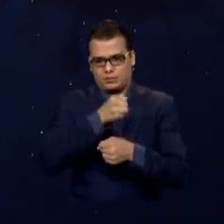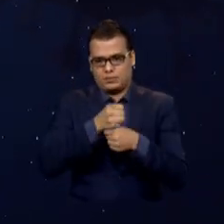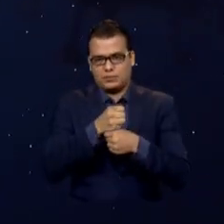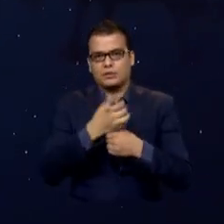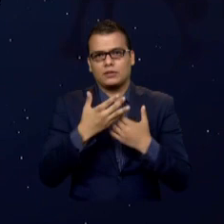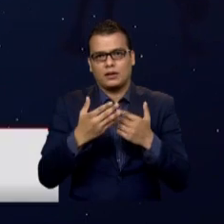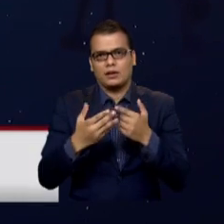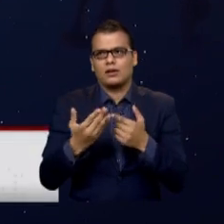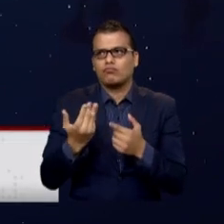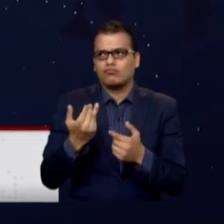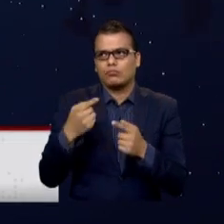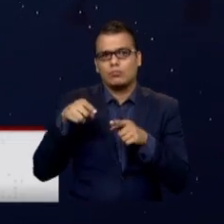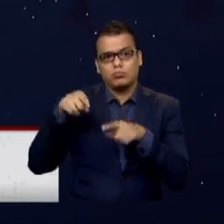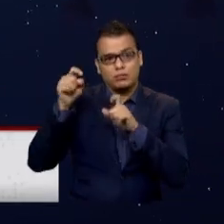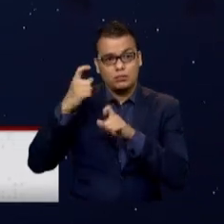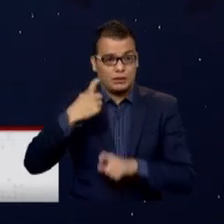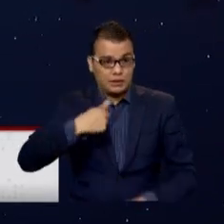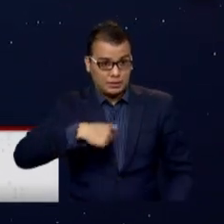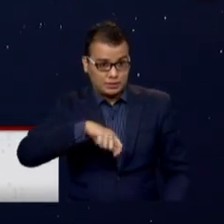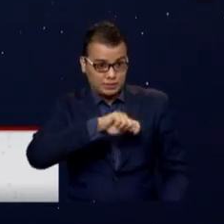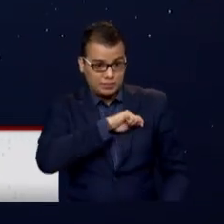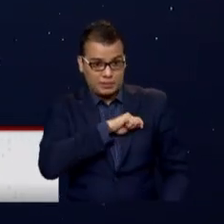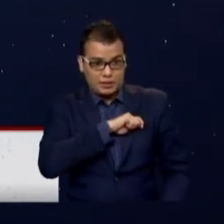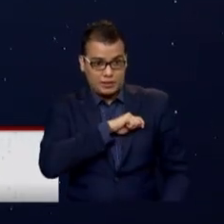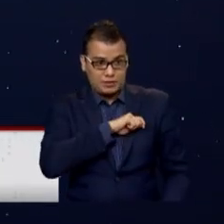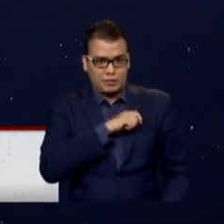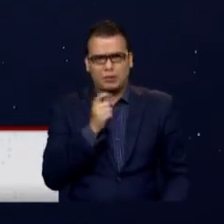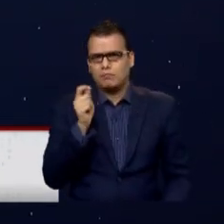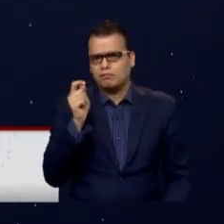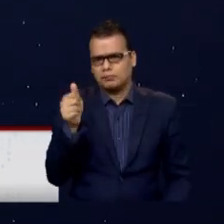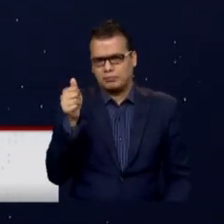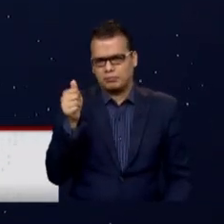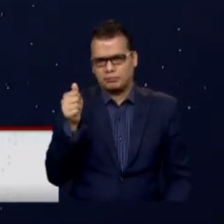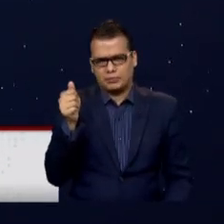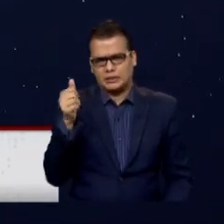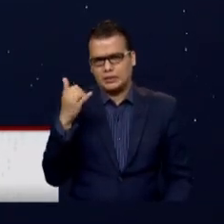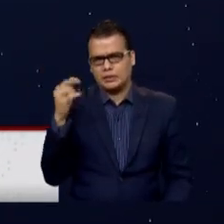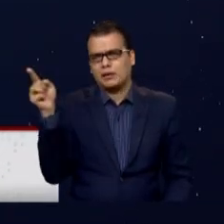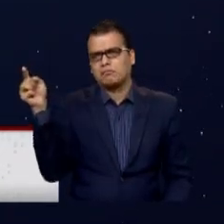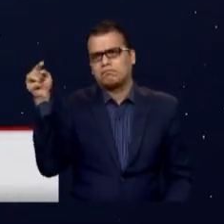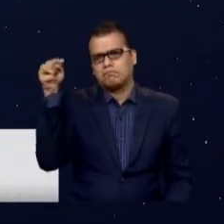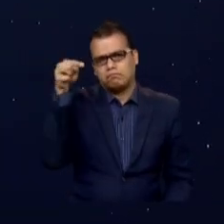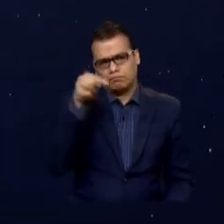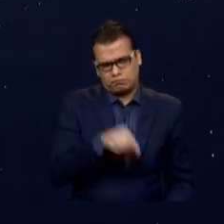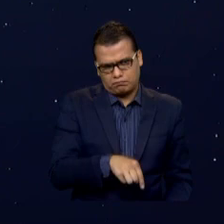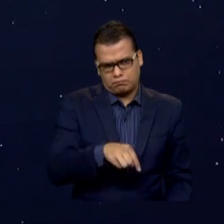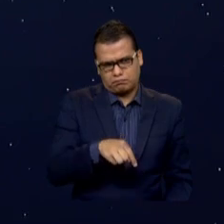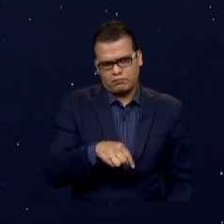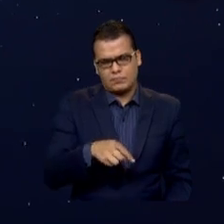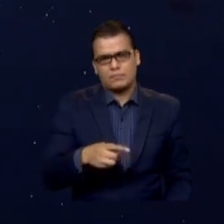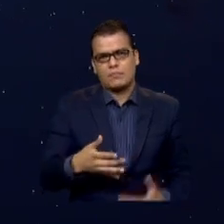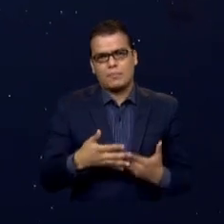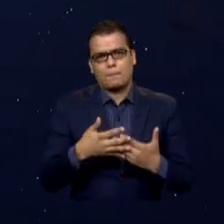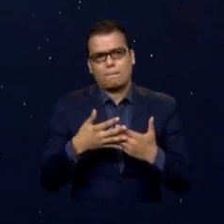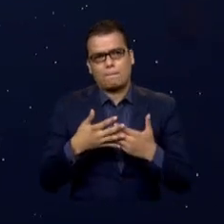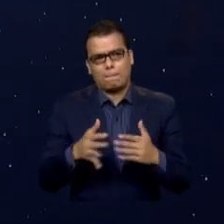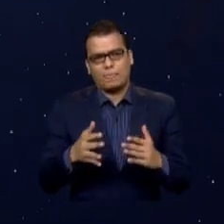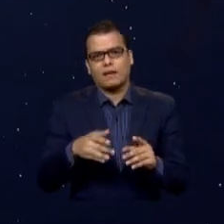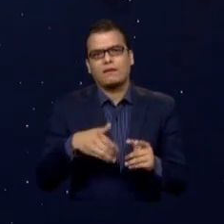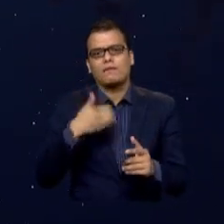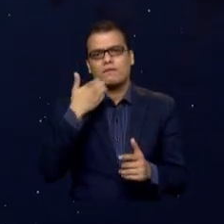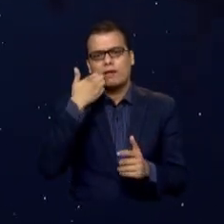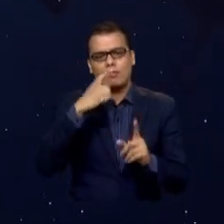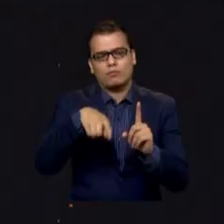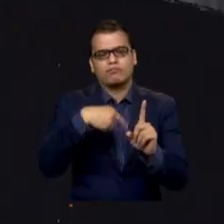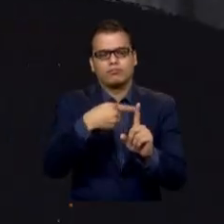que viajó recientemente a España, no estuvo mucho tiempo en España, regresó la semana pasada y ha salido